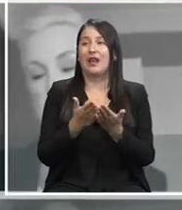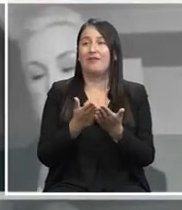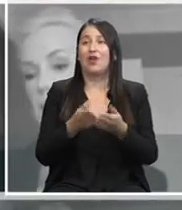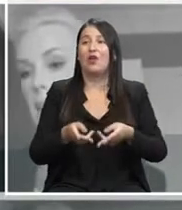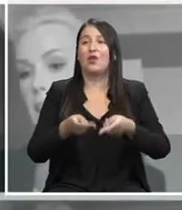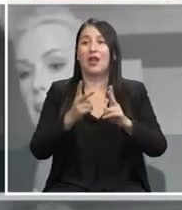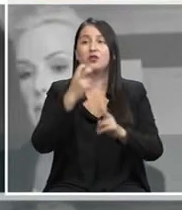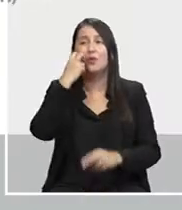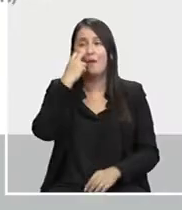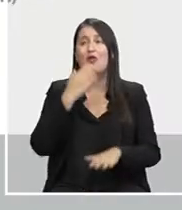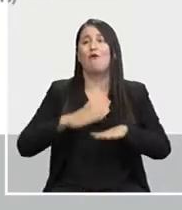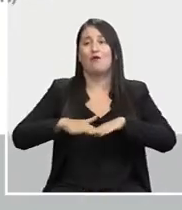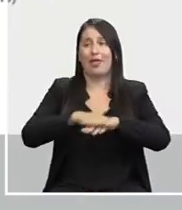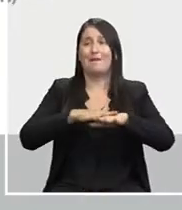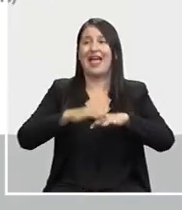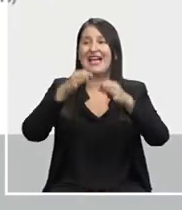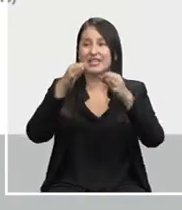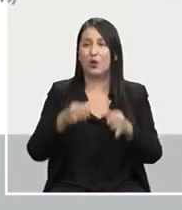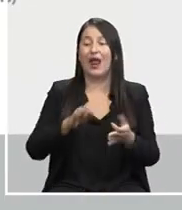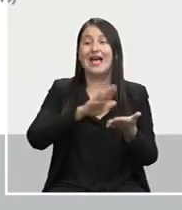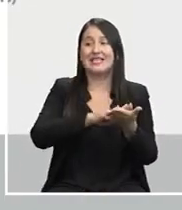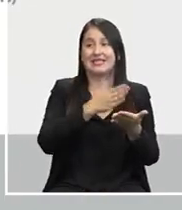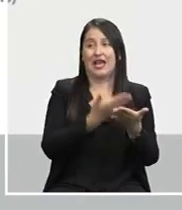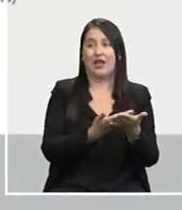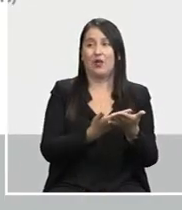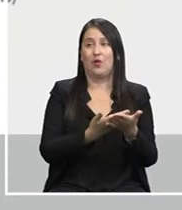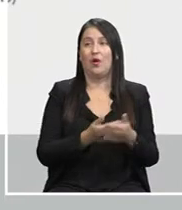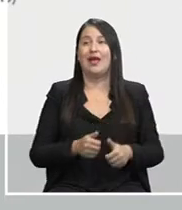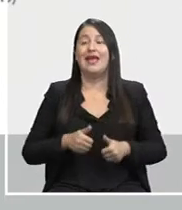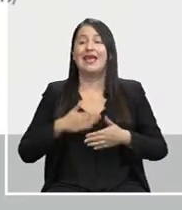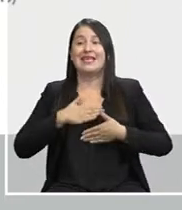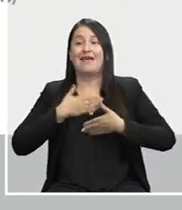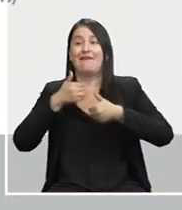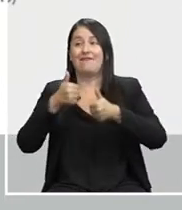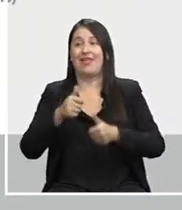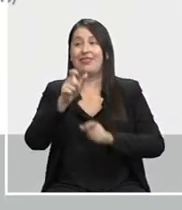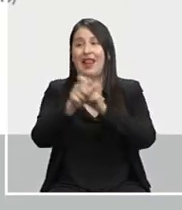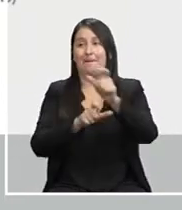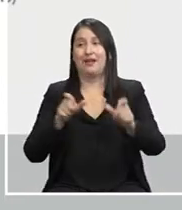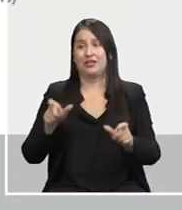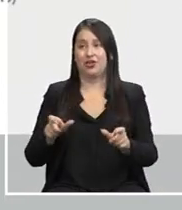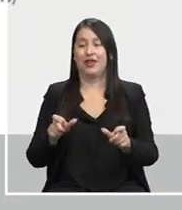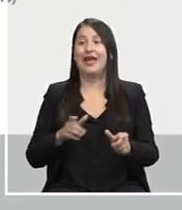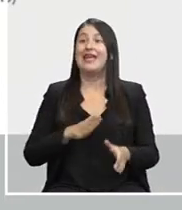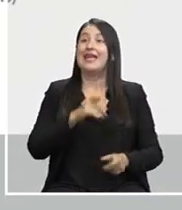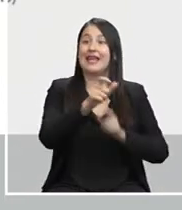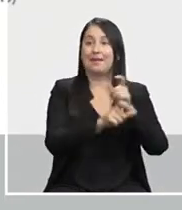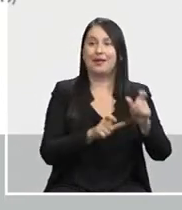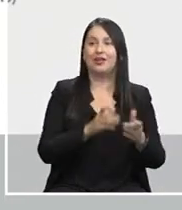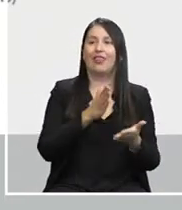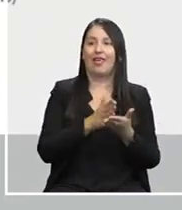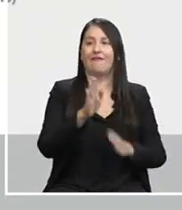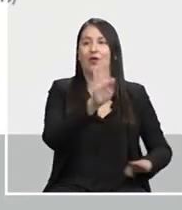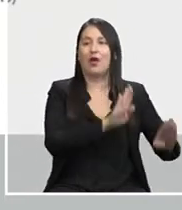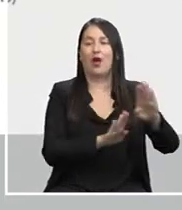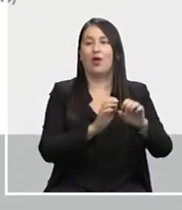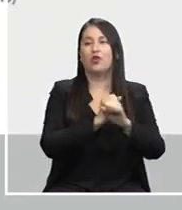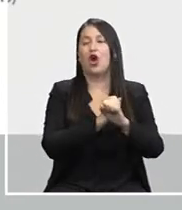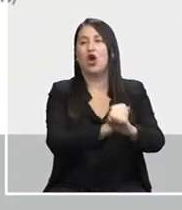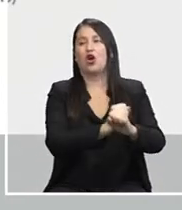humano fundamental, asegurar la salud y el bienestar de las personas y que las personas estén protegidas contra cualquier